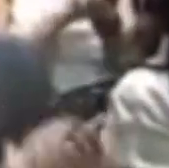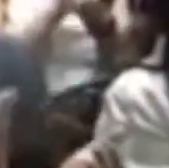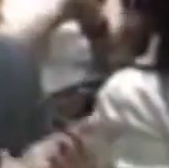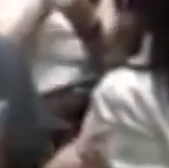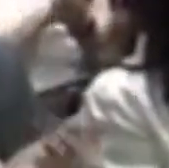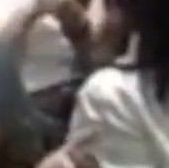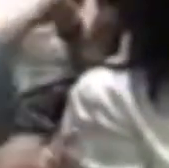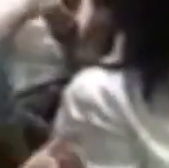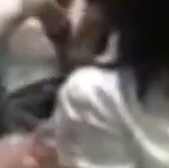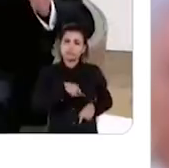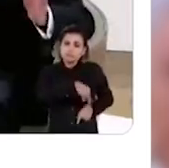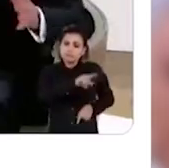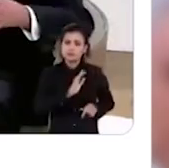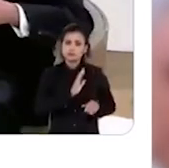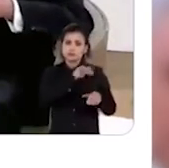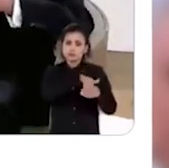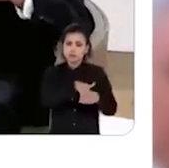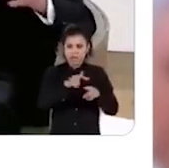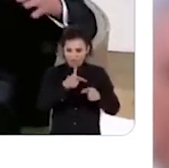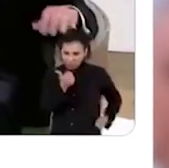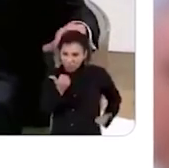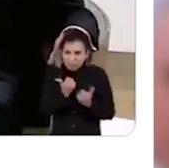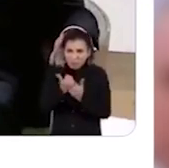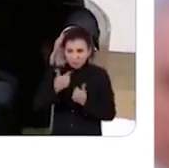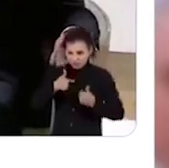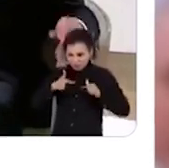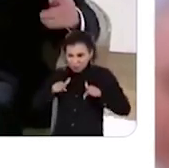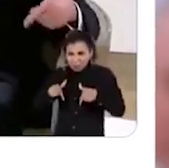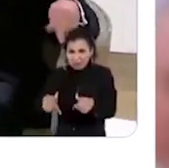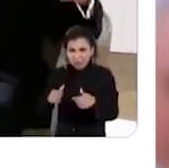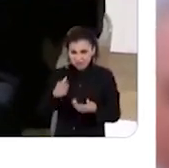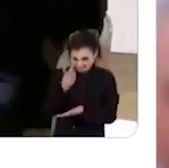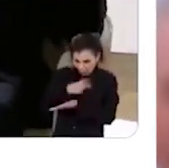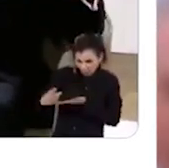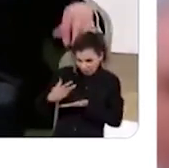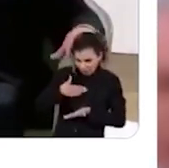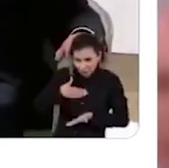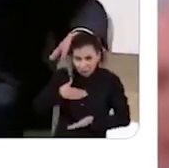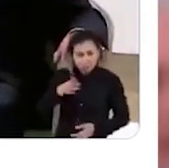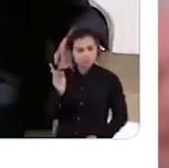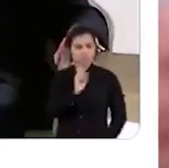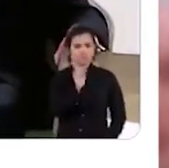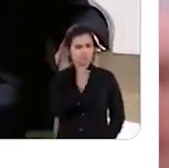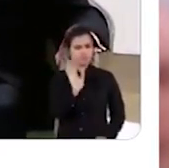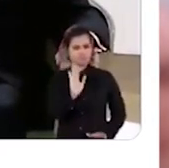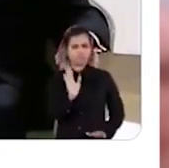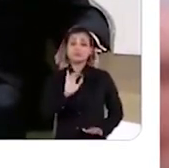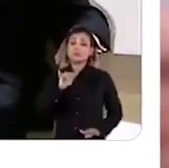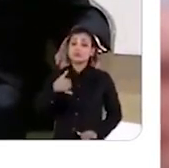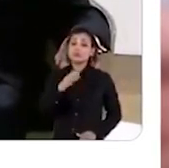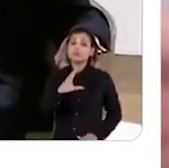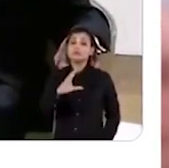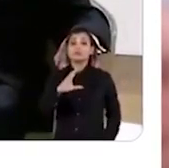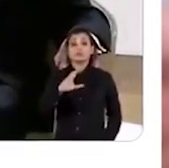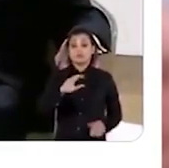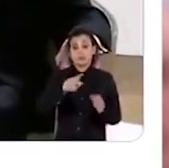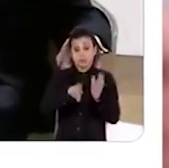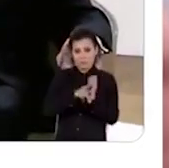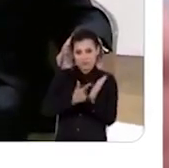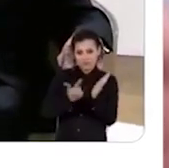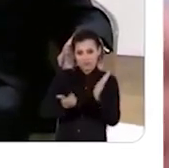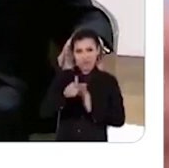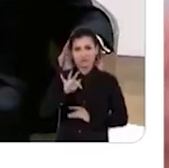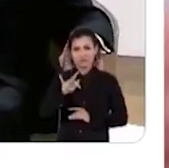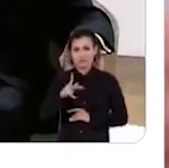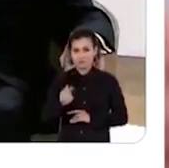2018. Michel Temer cometió un nuevo acto de sinceridad en Roda Vida. Admitió que sufrió un golpe de Estado y dijo que si